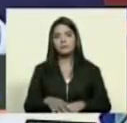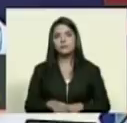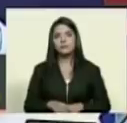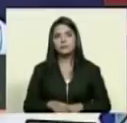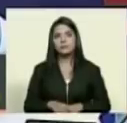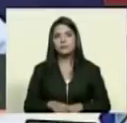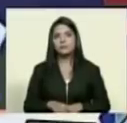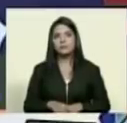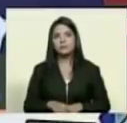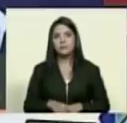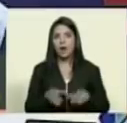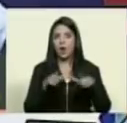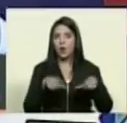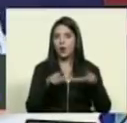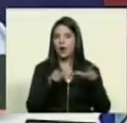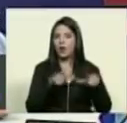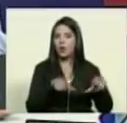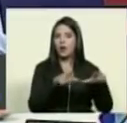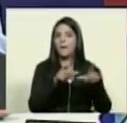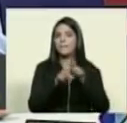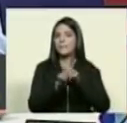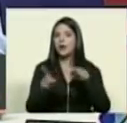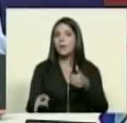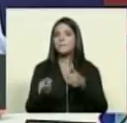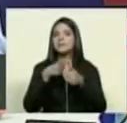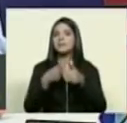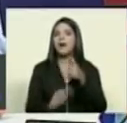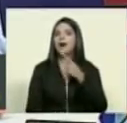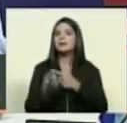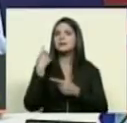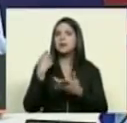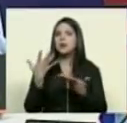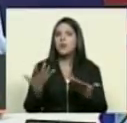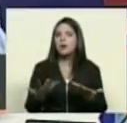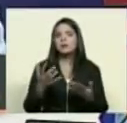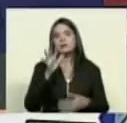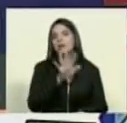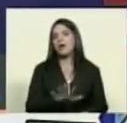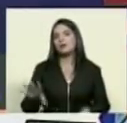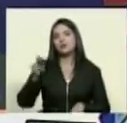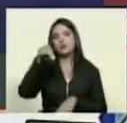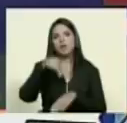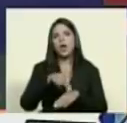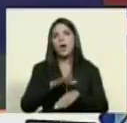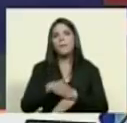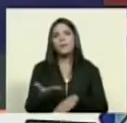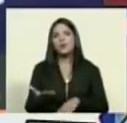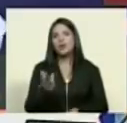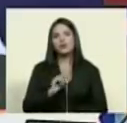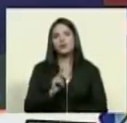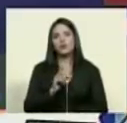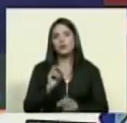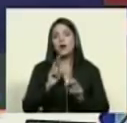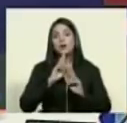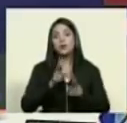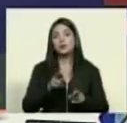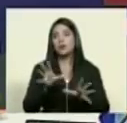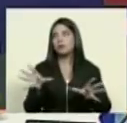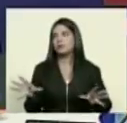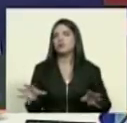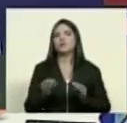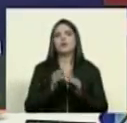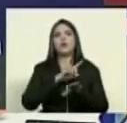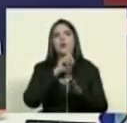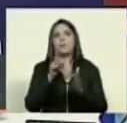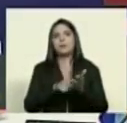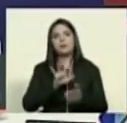juegan factores locales, pero el factor que principalmente jugó el día de ayer fue el factor nacional, porque si no, no se hubiera dado un resultado tan uniforme como